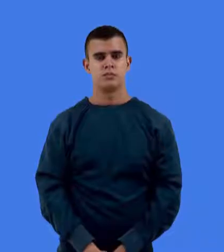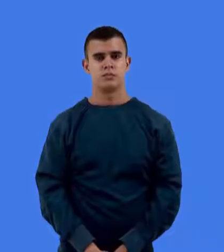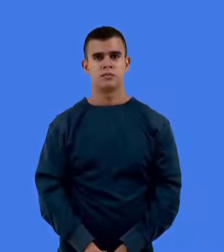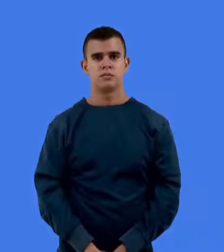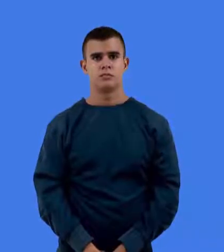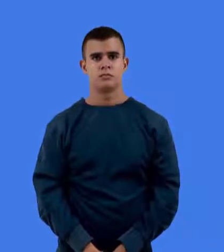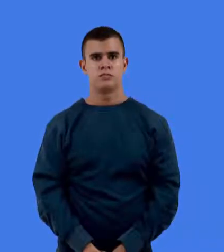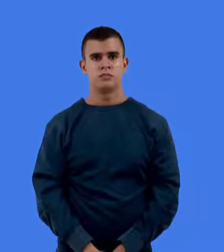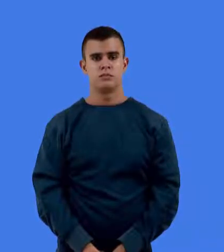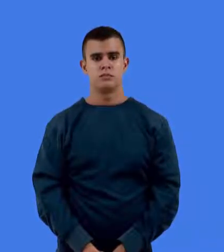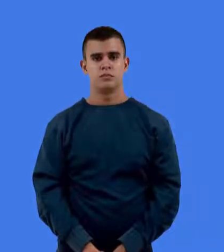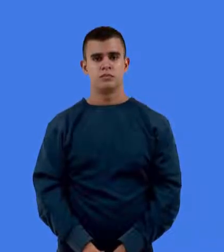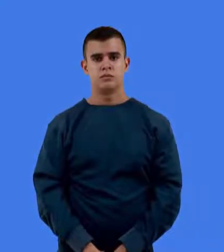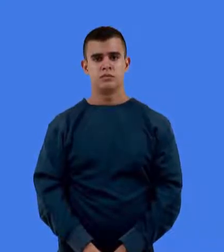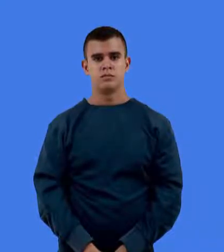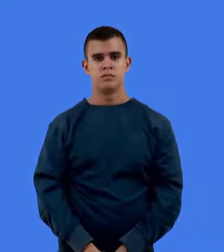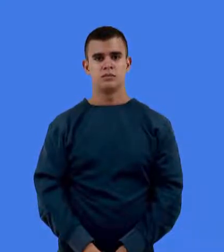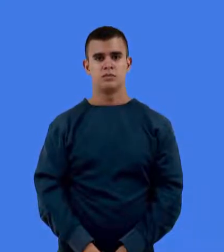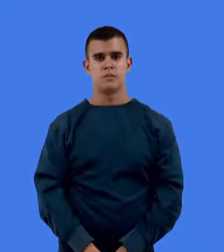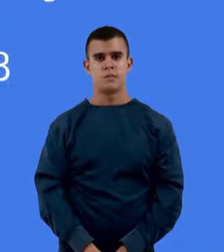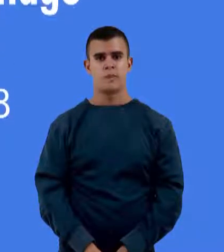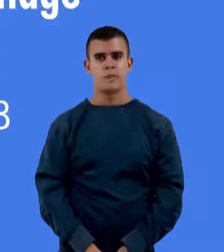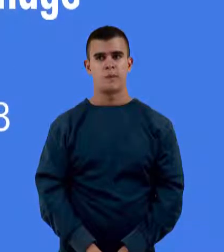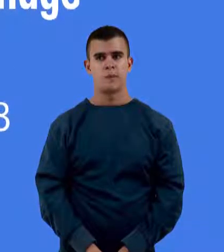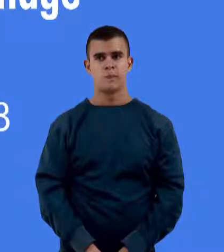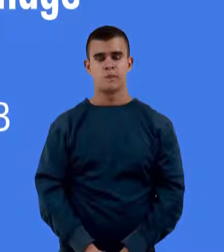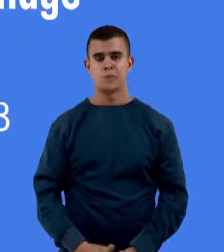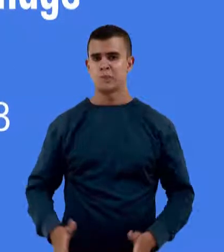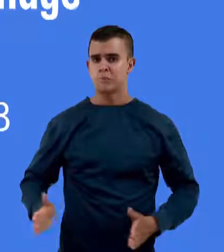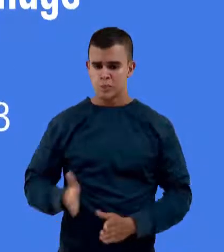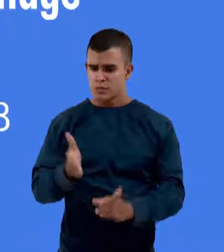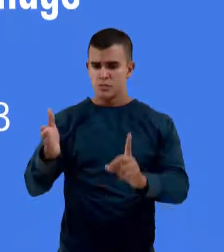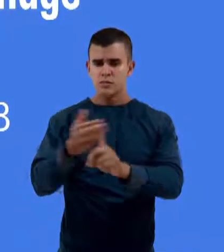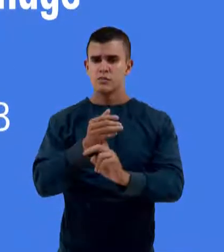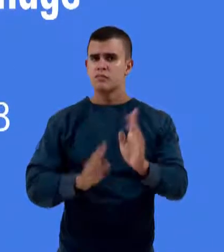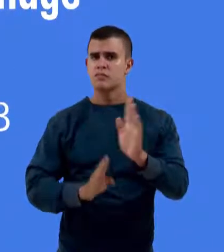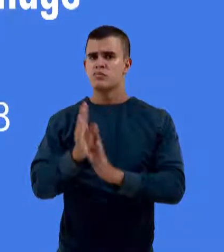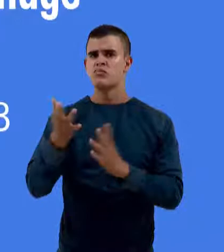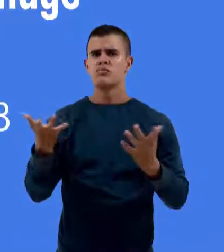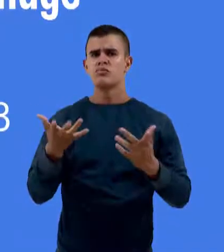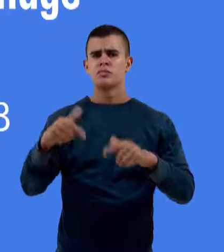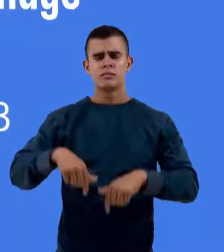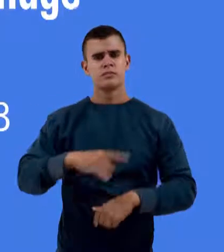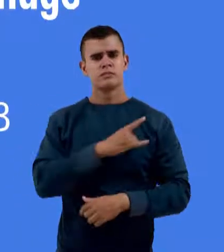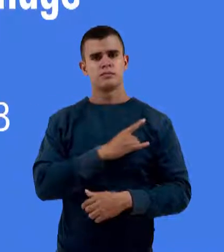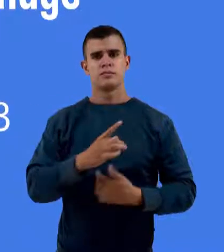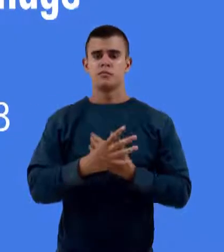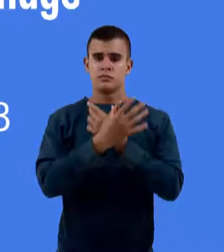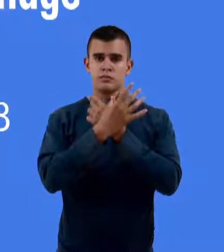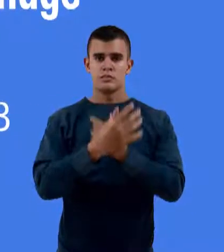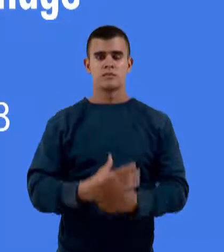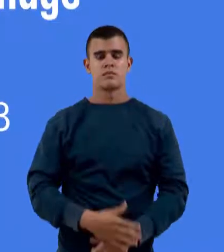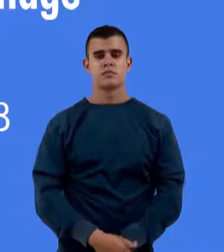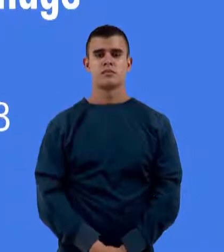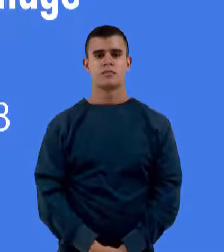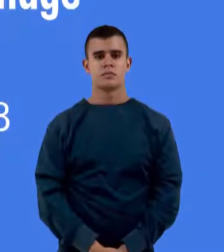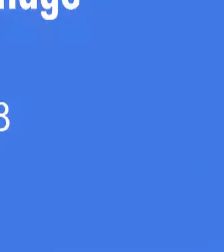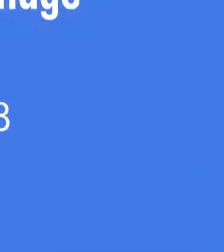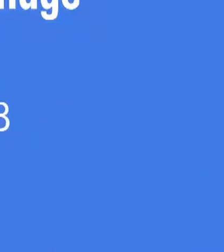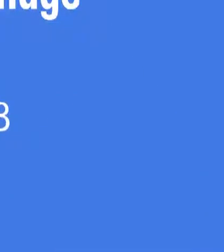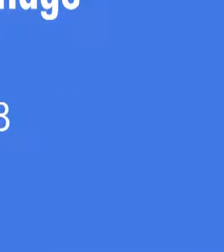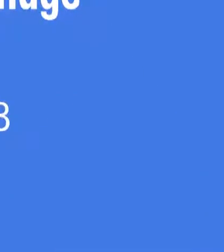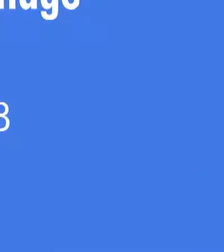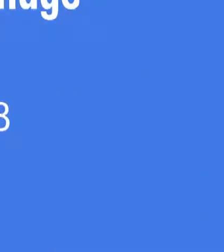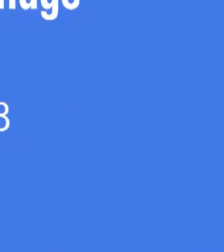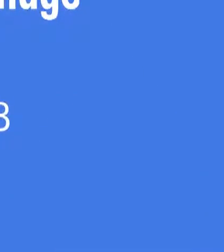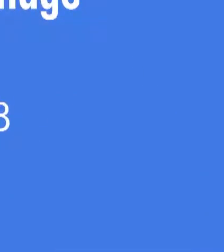438. Inscripciones en posgrados.usc.edu.co. La ruta más corta al éxito está en un posgrado de la Universidad Santiago de Cali. Institución sujeta a inspección y